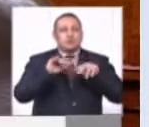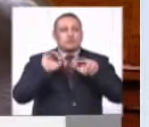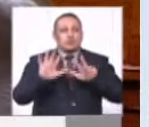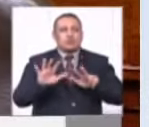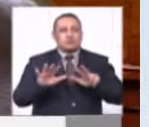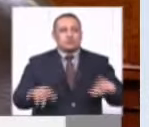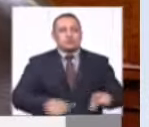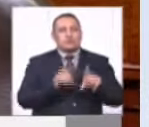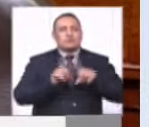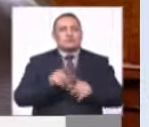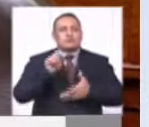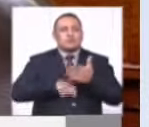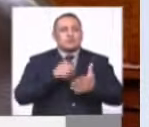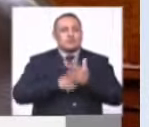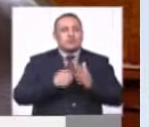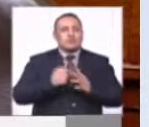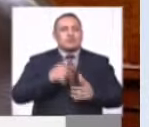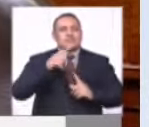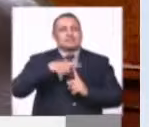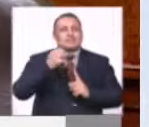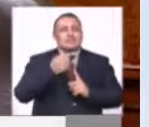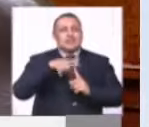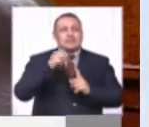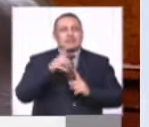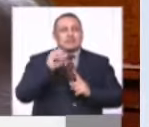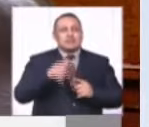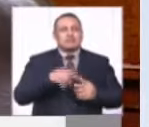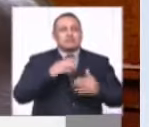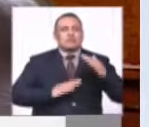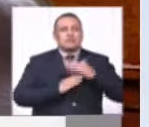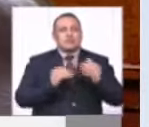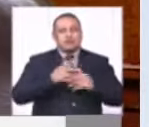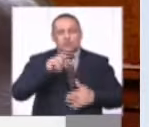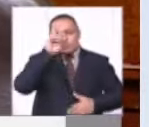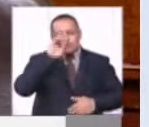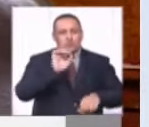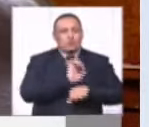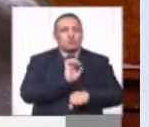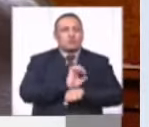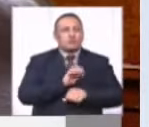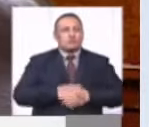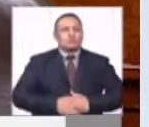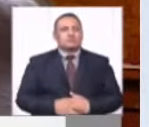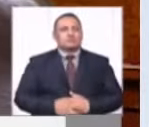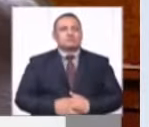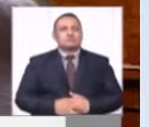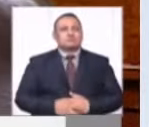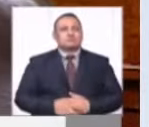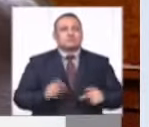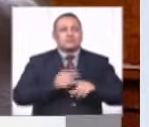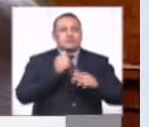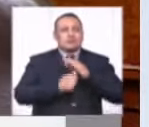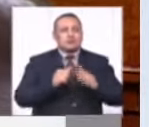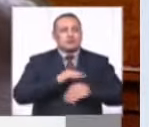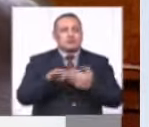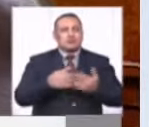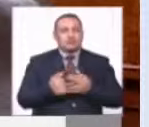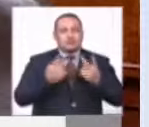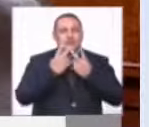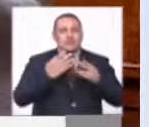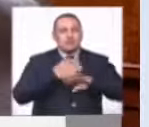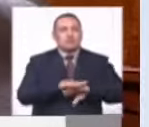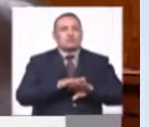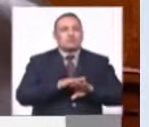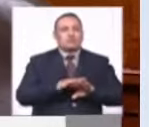1998 se firmó el Tratado de Paz entre Perú y Ecuador. Dentro de ello está